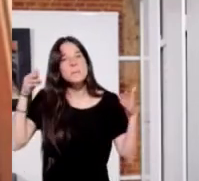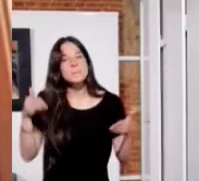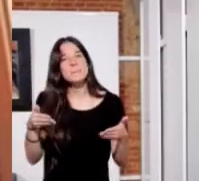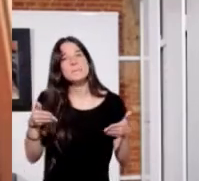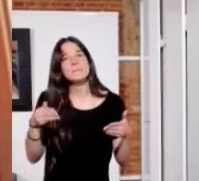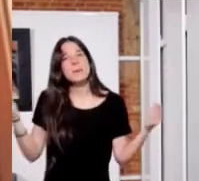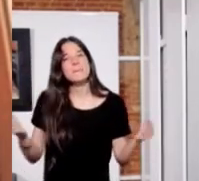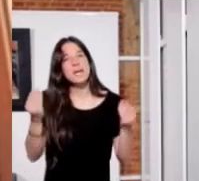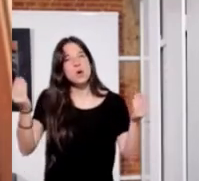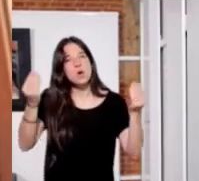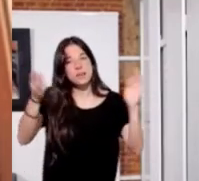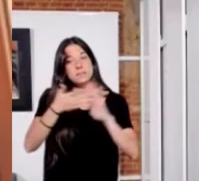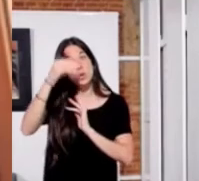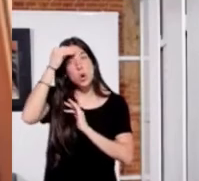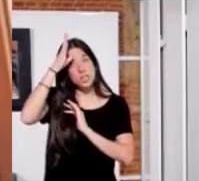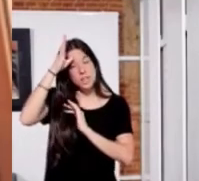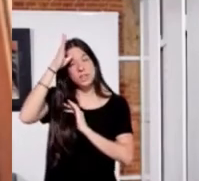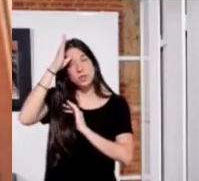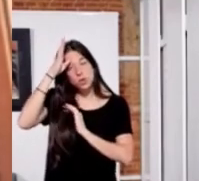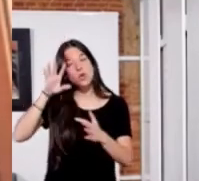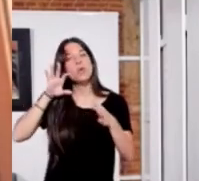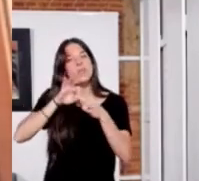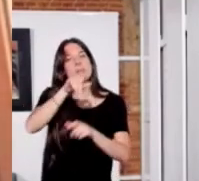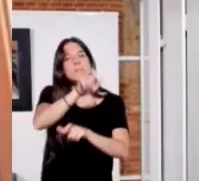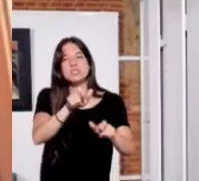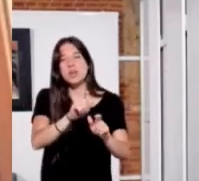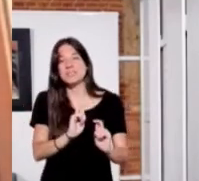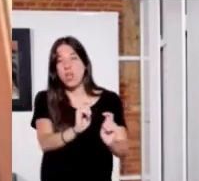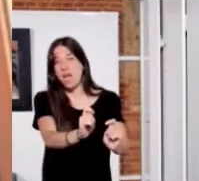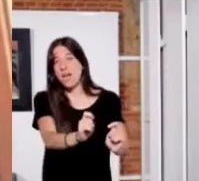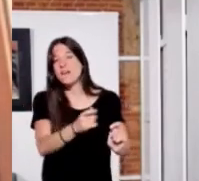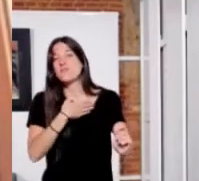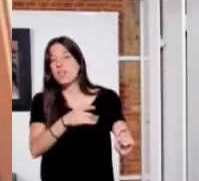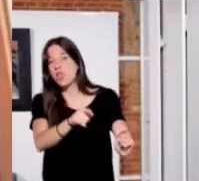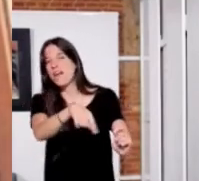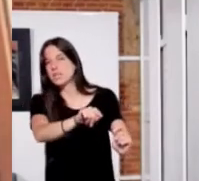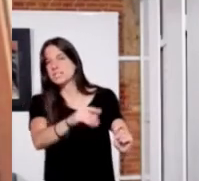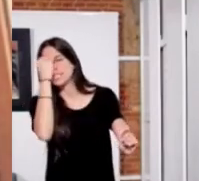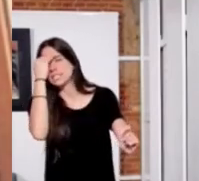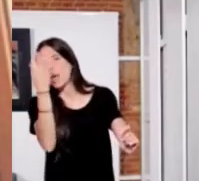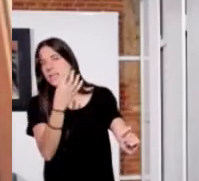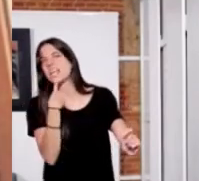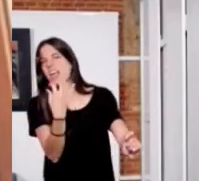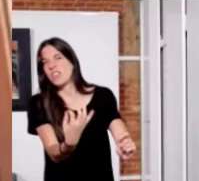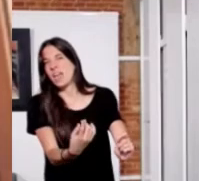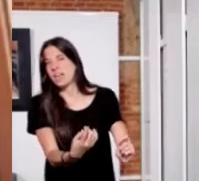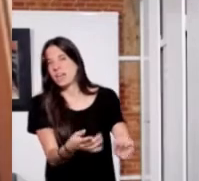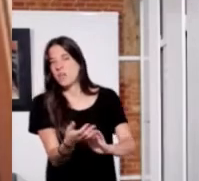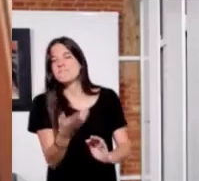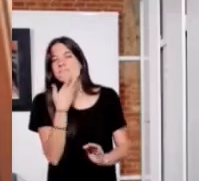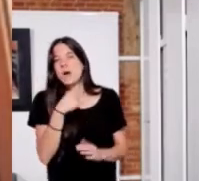mejorar el conocimiento sobre qué dicen los destinatarios del voluntariado. Tenemos que mejorar